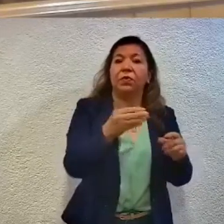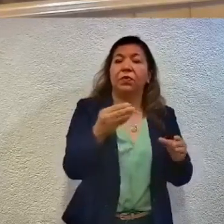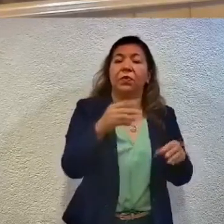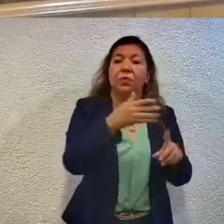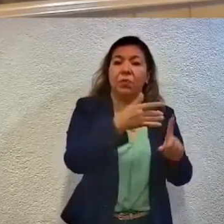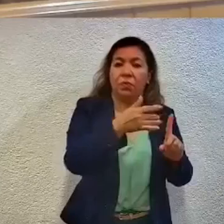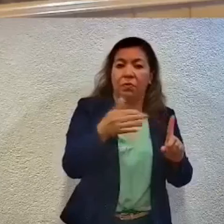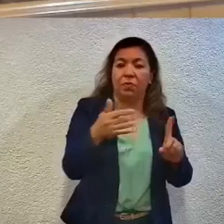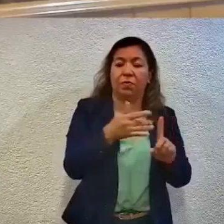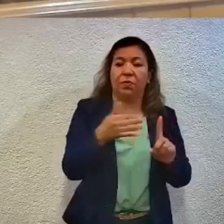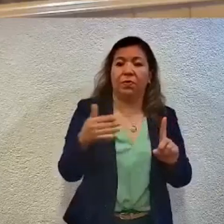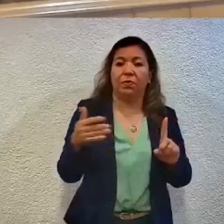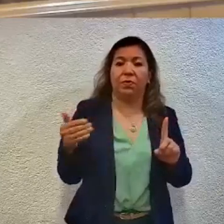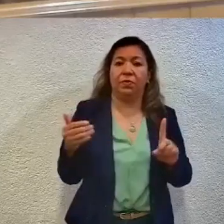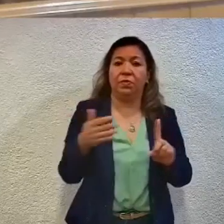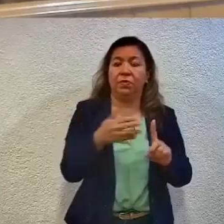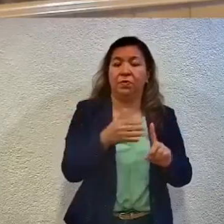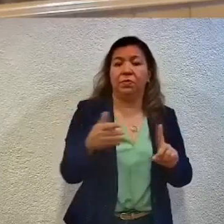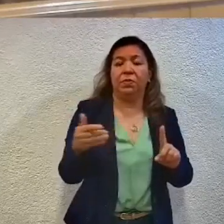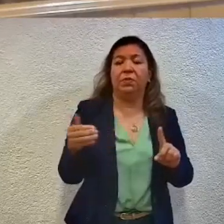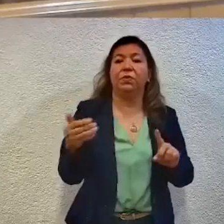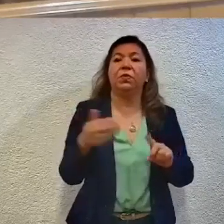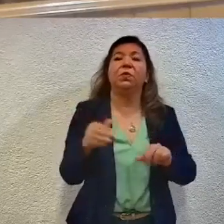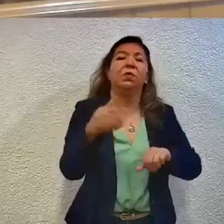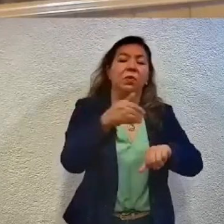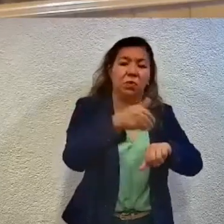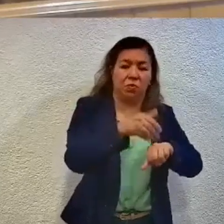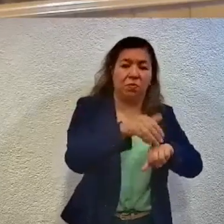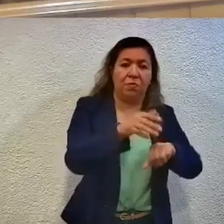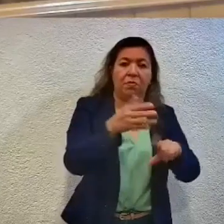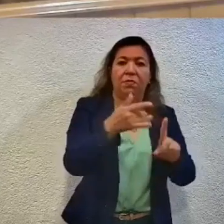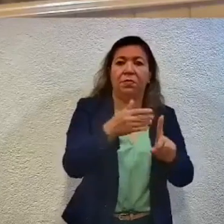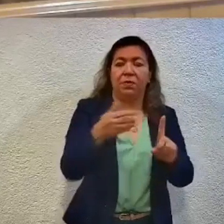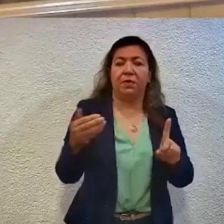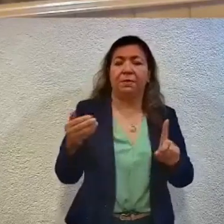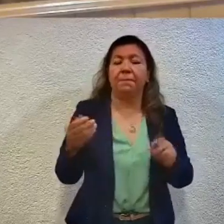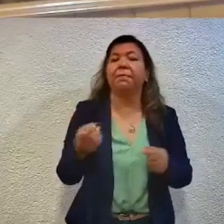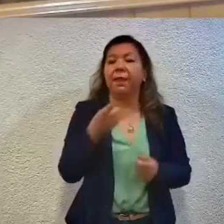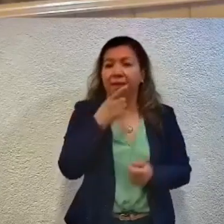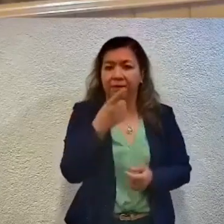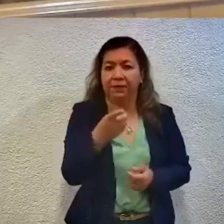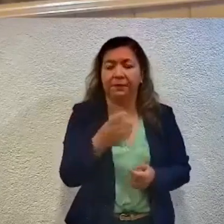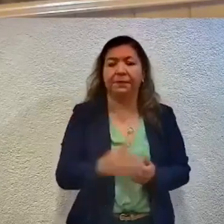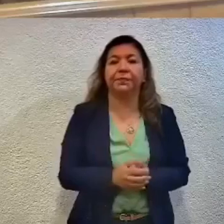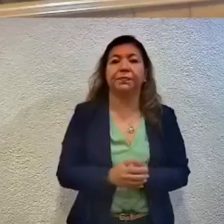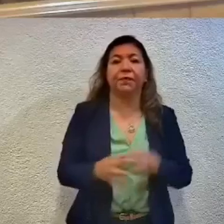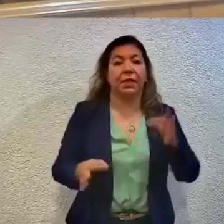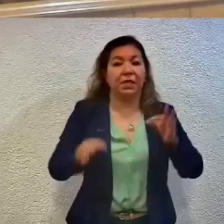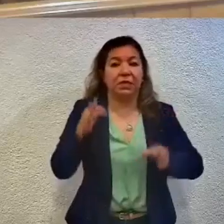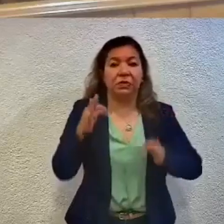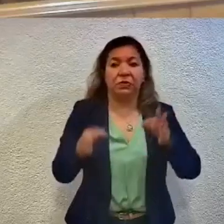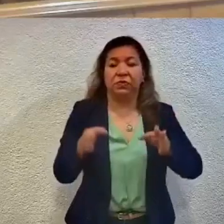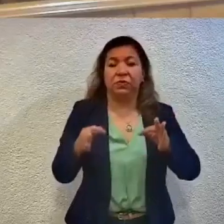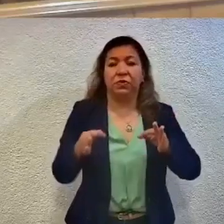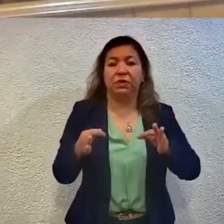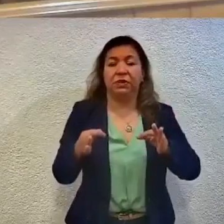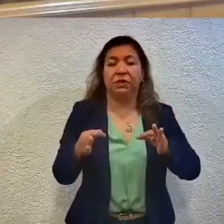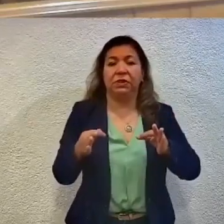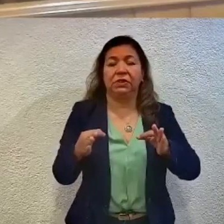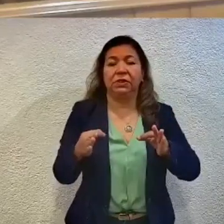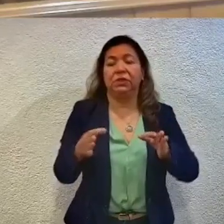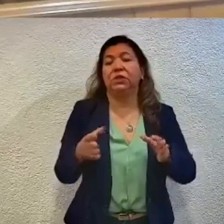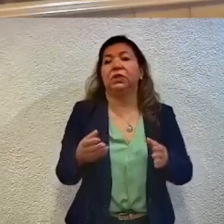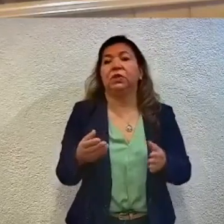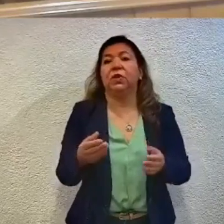diagonal 224, diagonal 2024, al tenor de lo siguiente. El juicio de inconformidad fue promovido por el